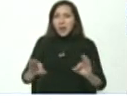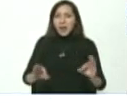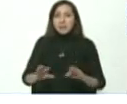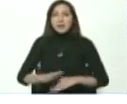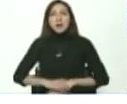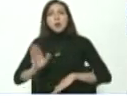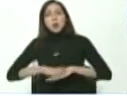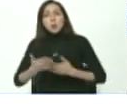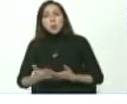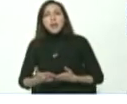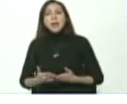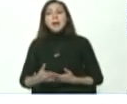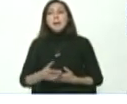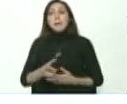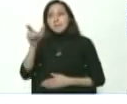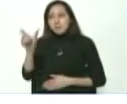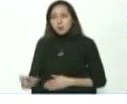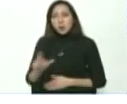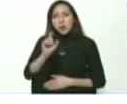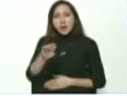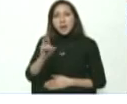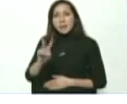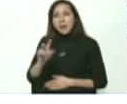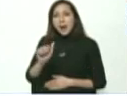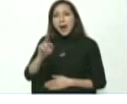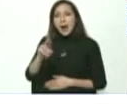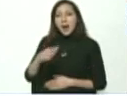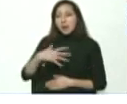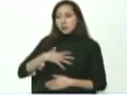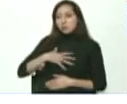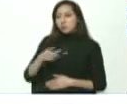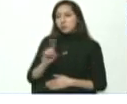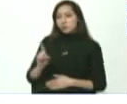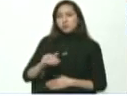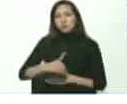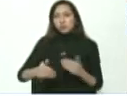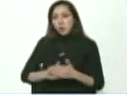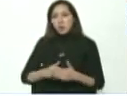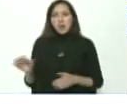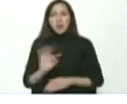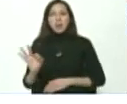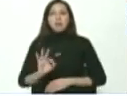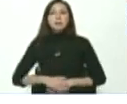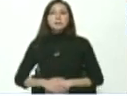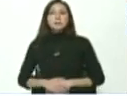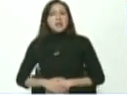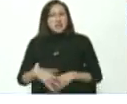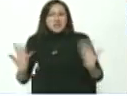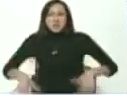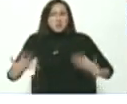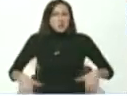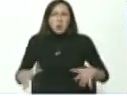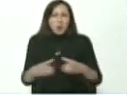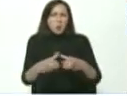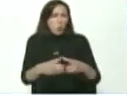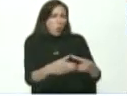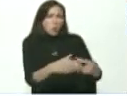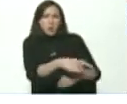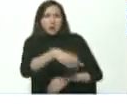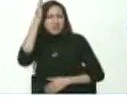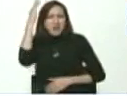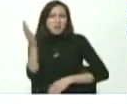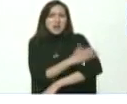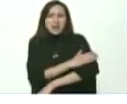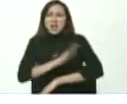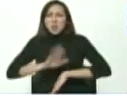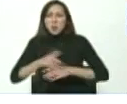Freddy Guevara, no soy escaparate tuyo, ¿viste? Tan desesperadito, porque se quedaron por